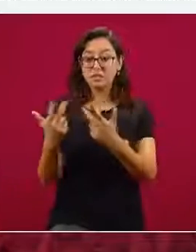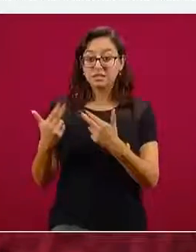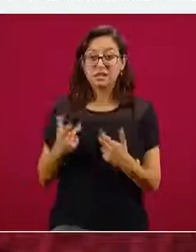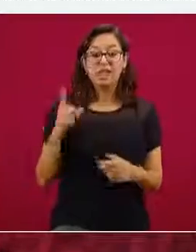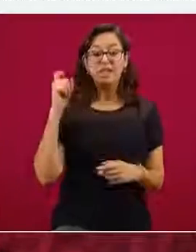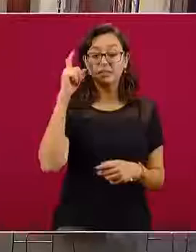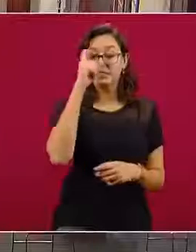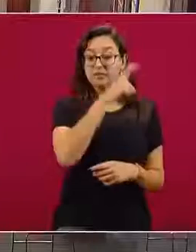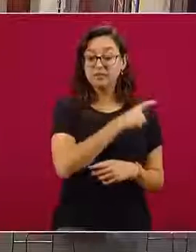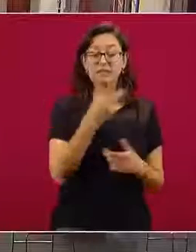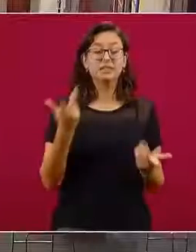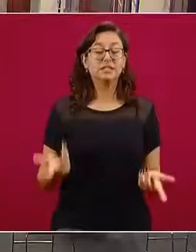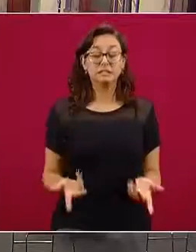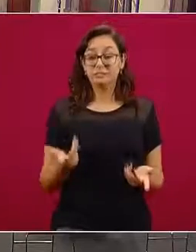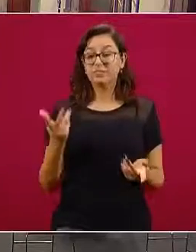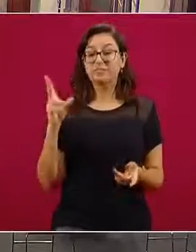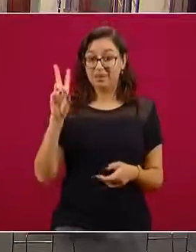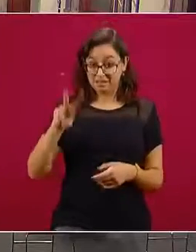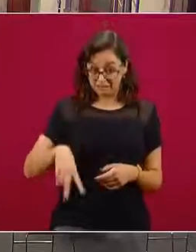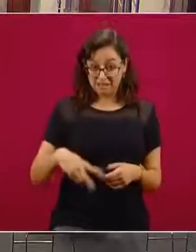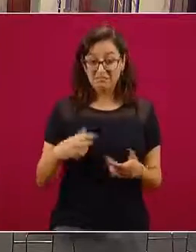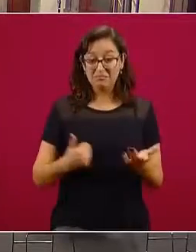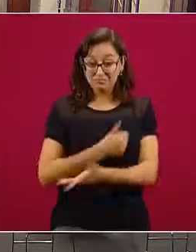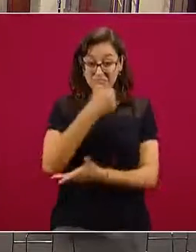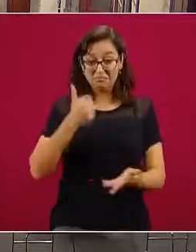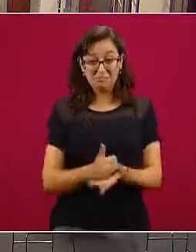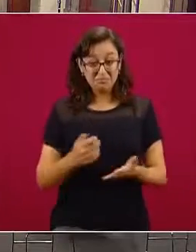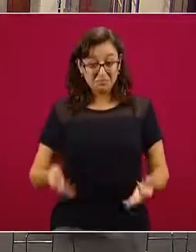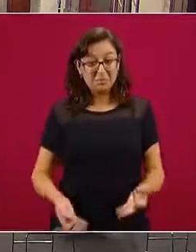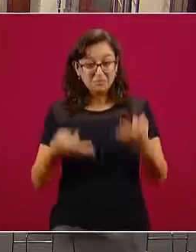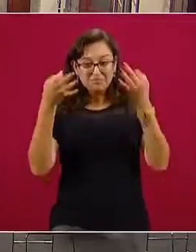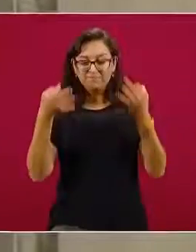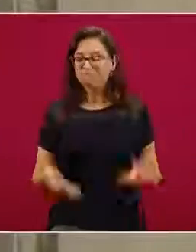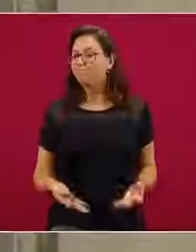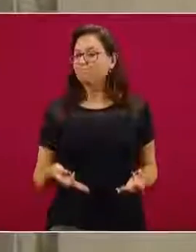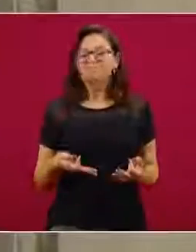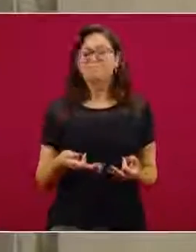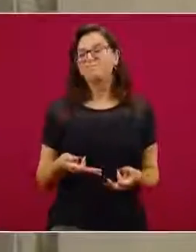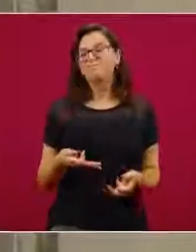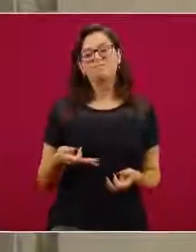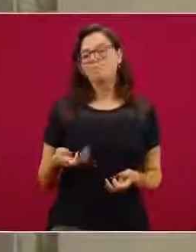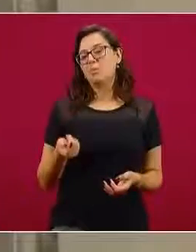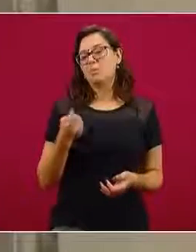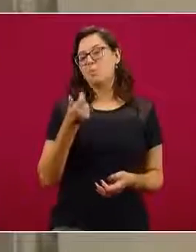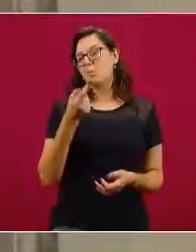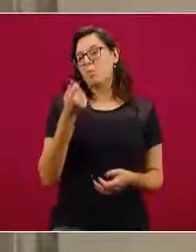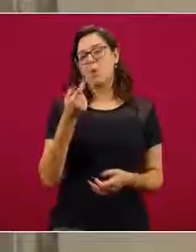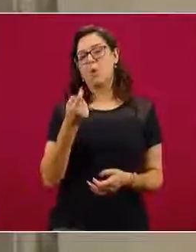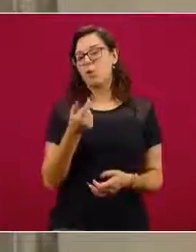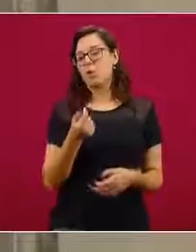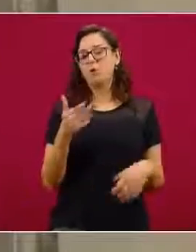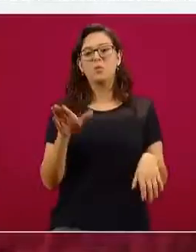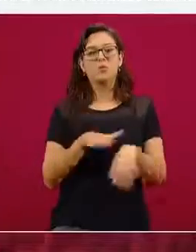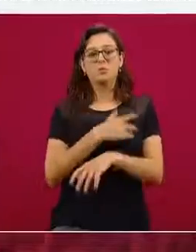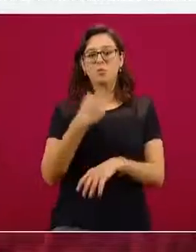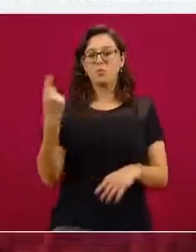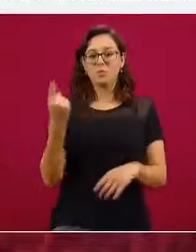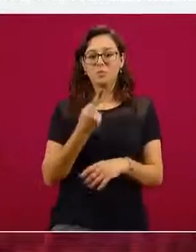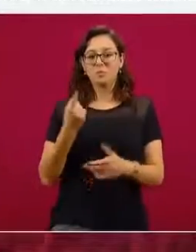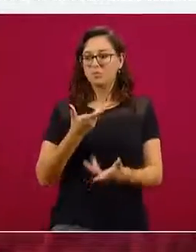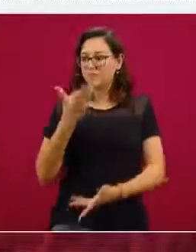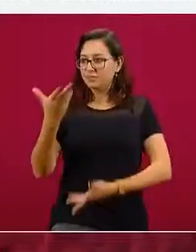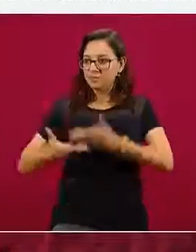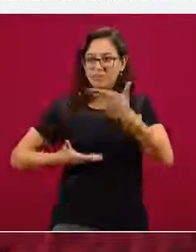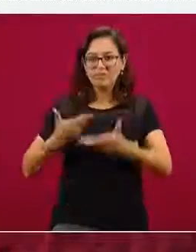que tenemos para algún día realmente tener ciudades con buena infraestructura, con buenos equipamientos, con buena calidad de